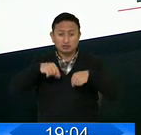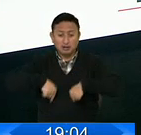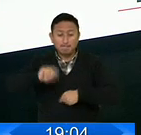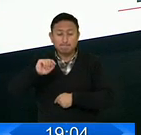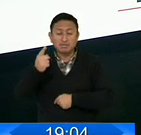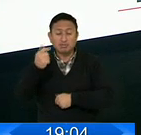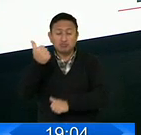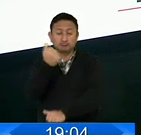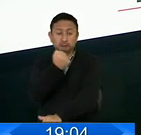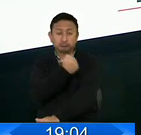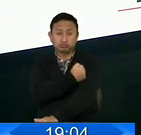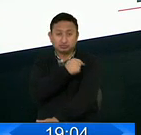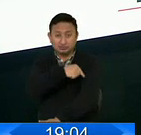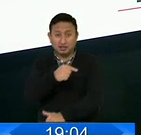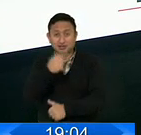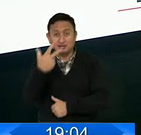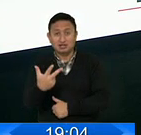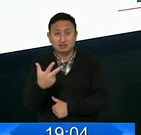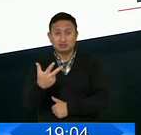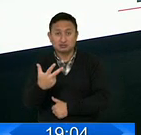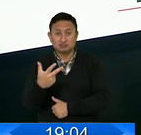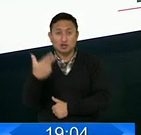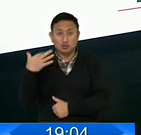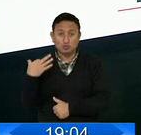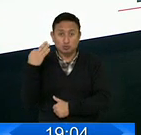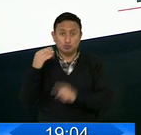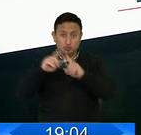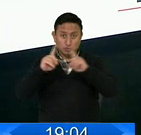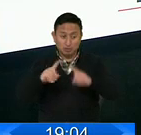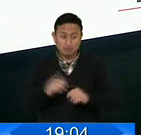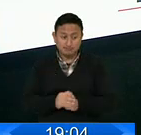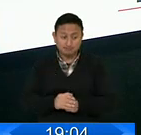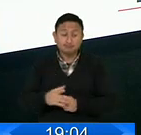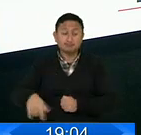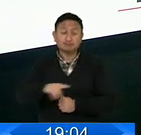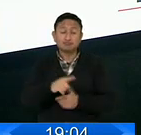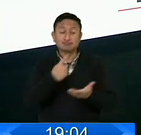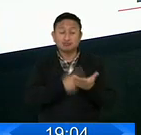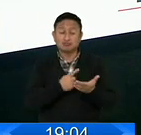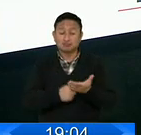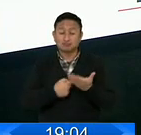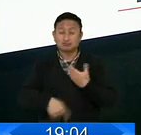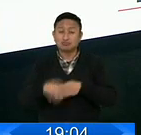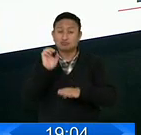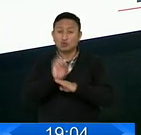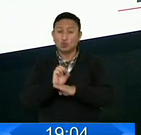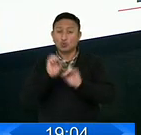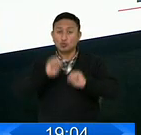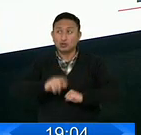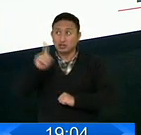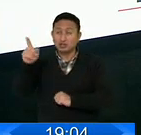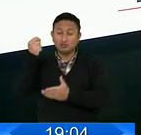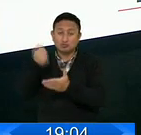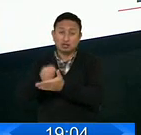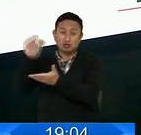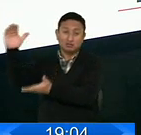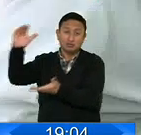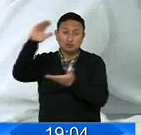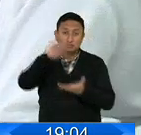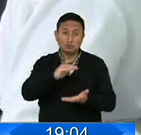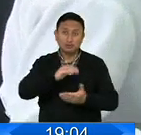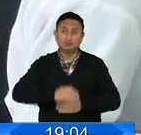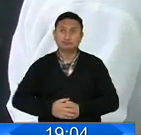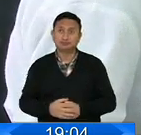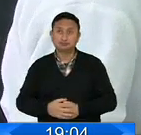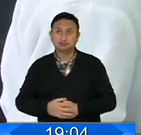3 dosis a varios voluntarios. De acuerdo a los resultados del estudio, Ecuador podría importar el fármaco.